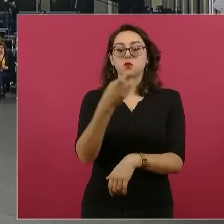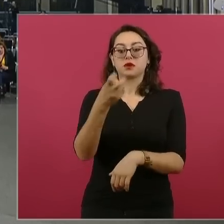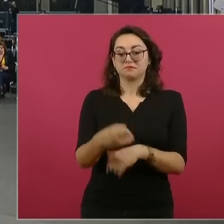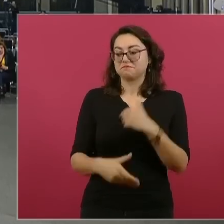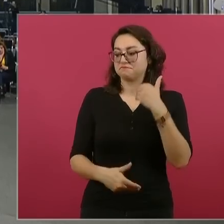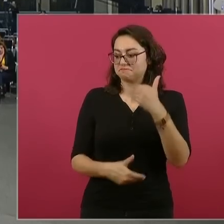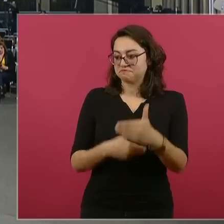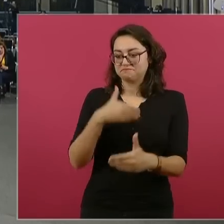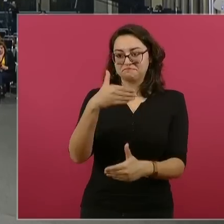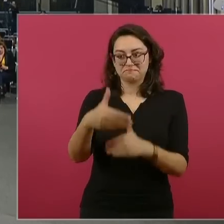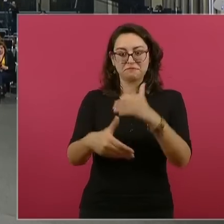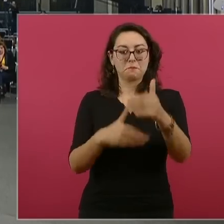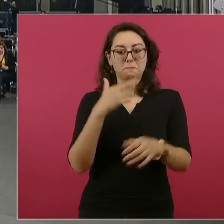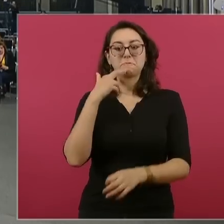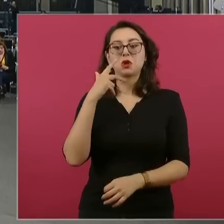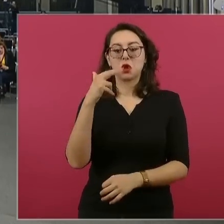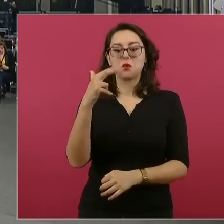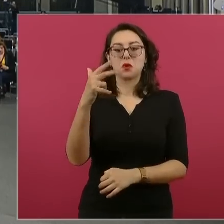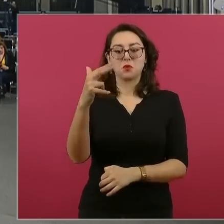resultado,